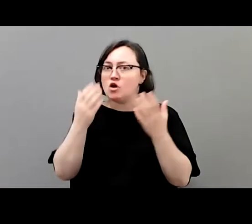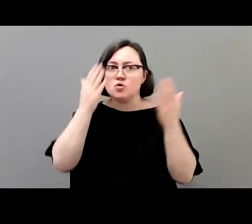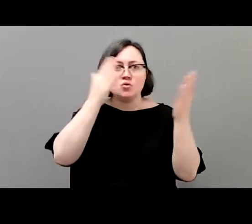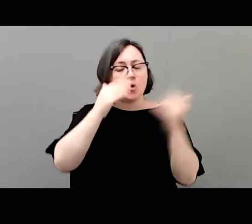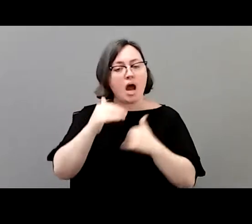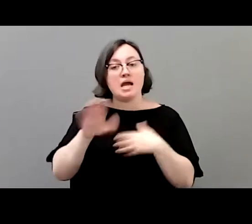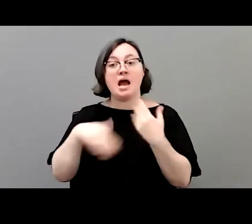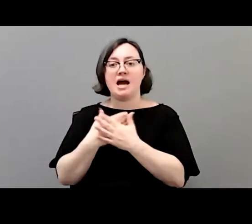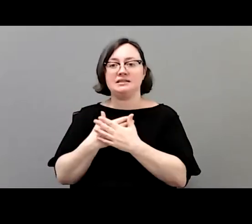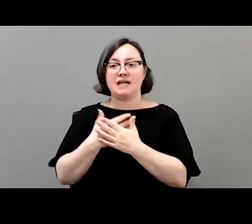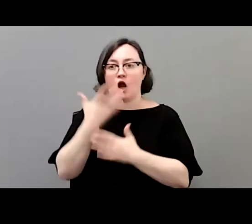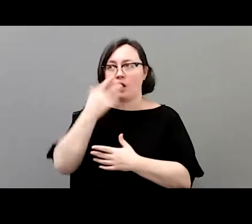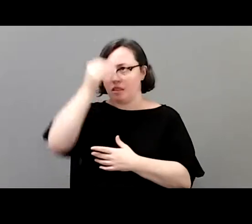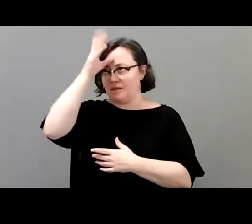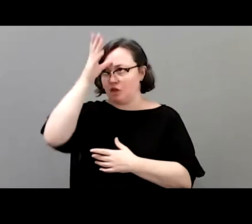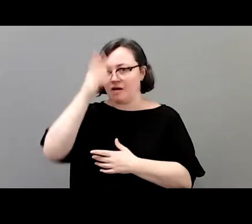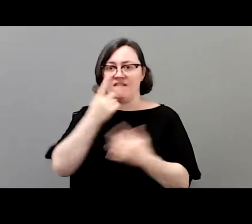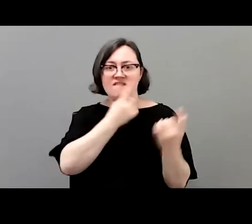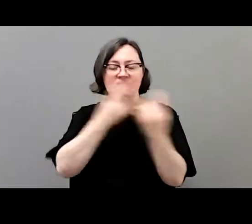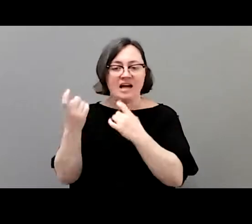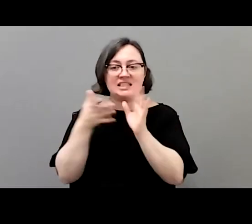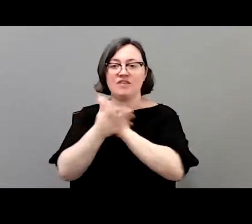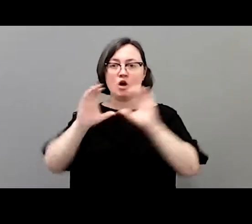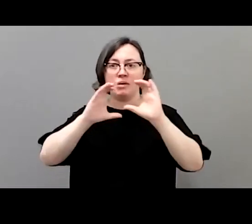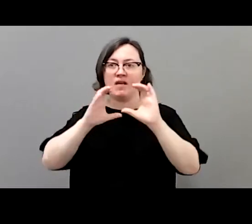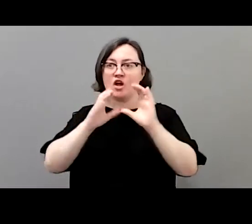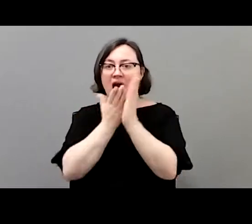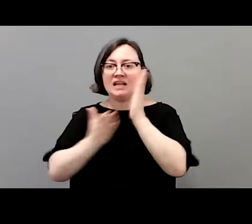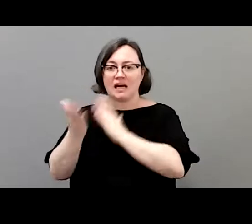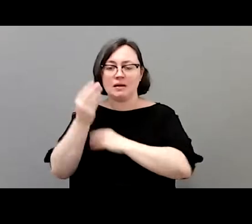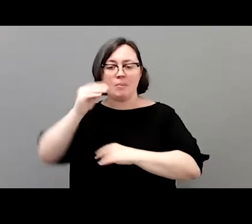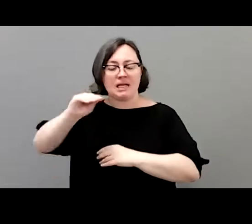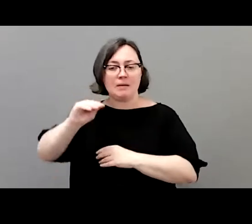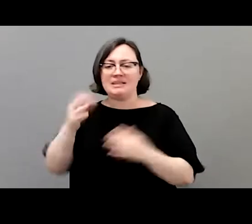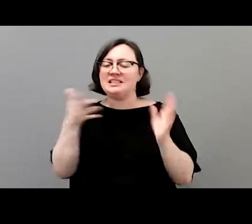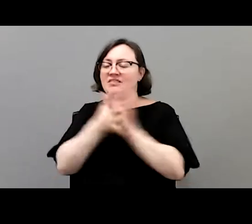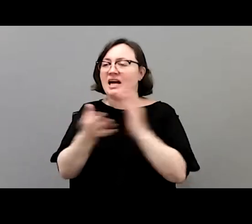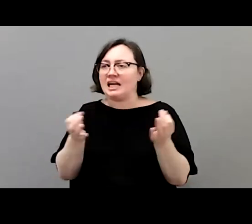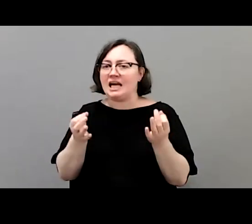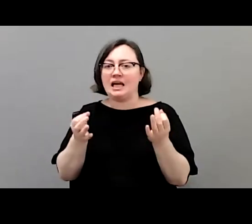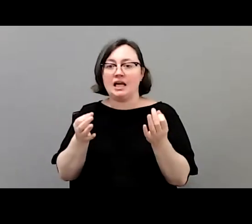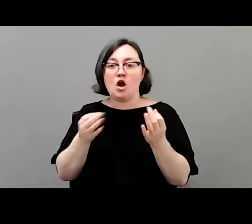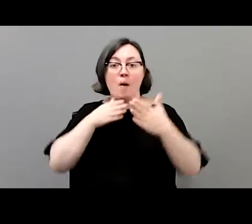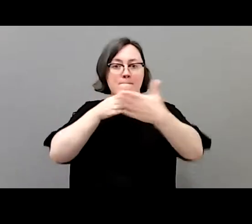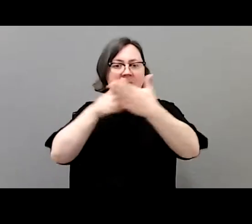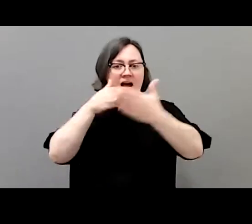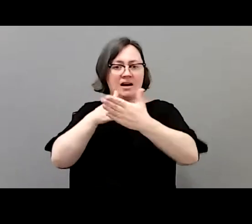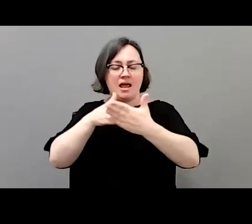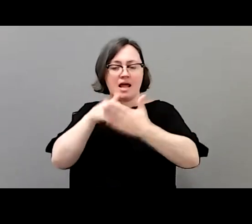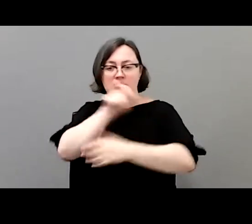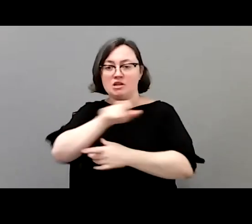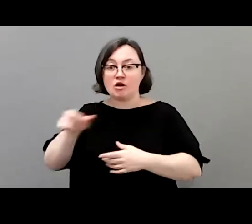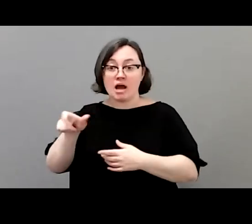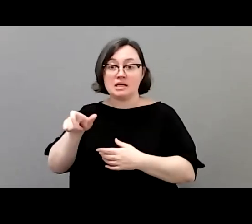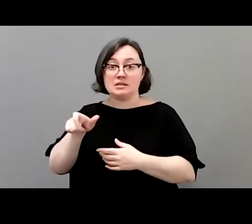y falta de conocimiento de lo que supone el tema de la comunicación alternativa aumentativa. Y algunas de las barreras que se encuentran las